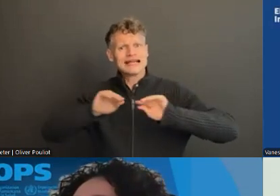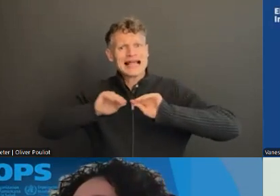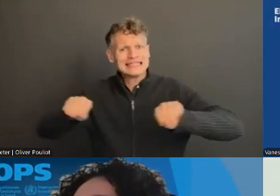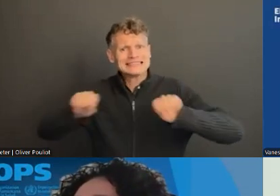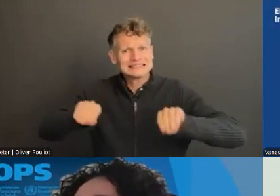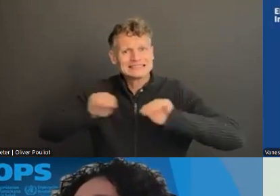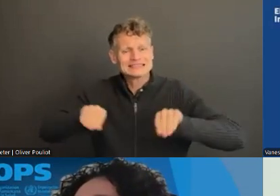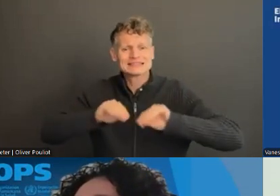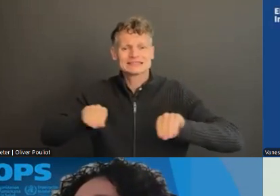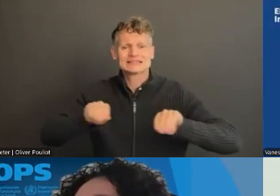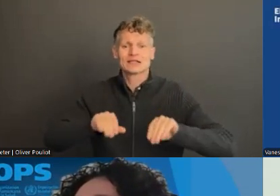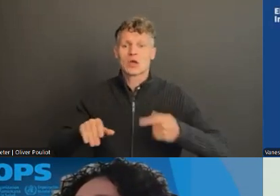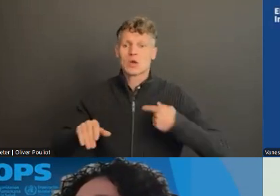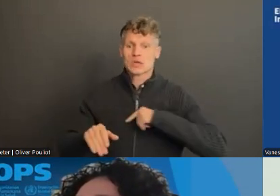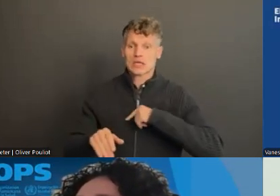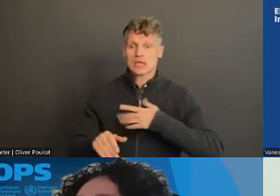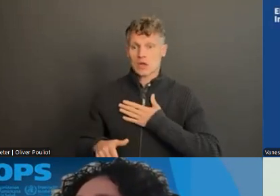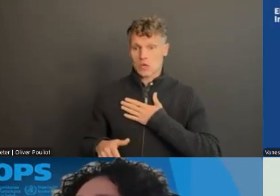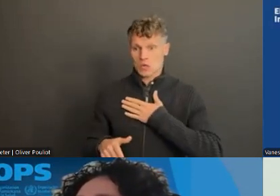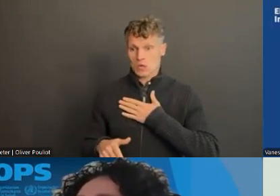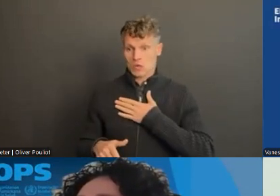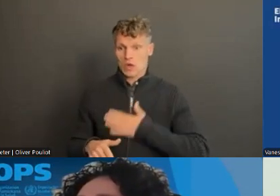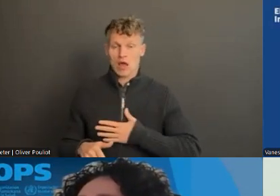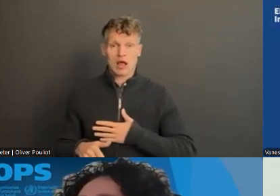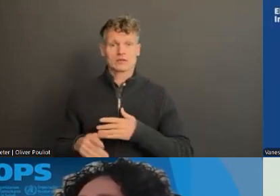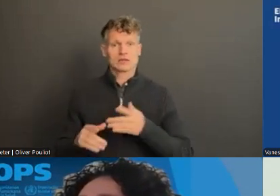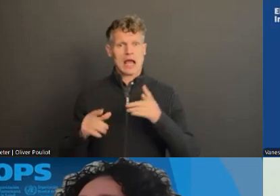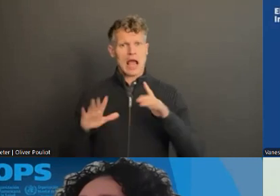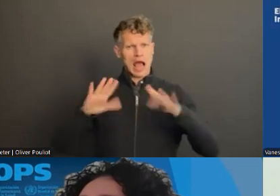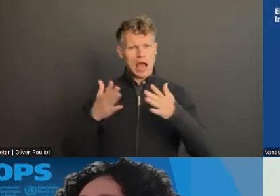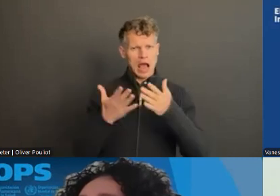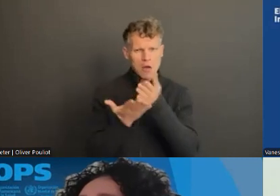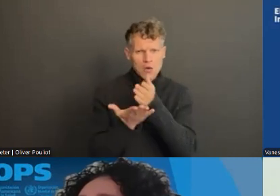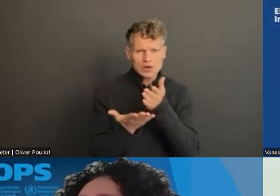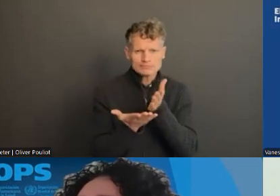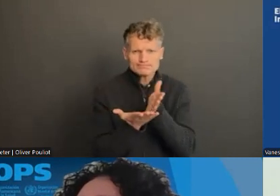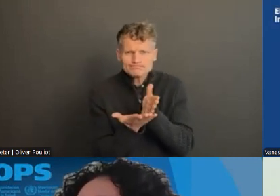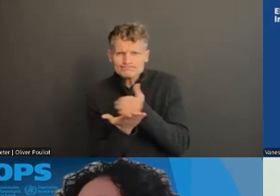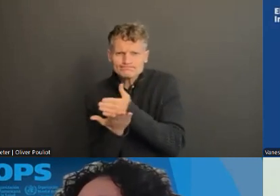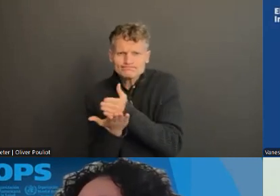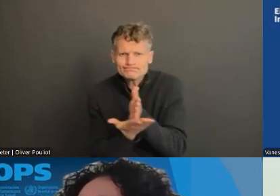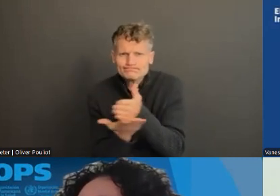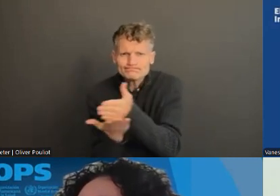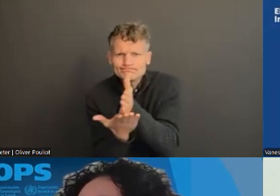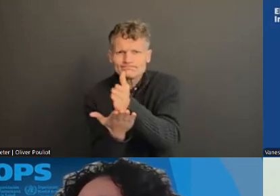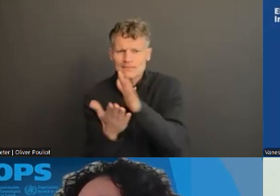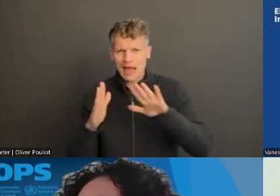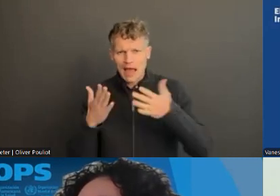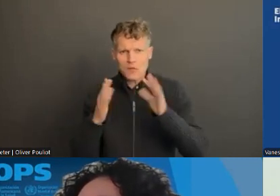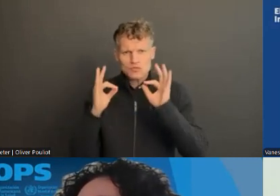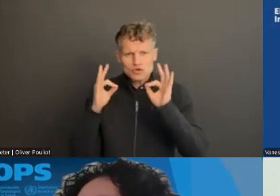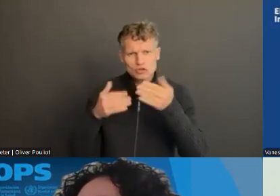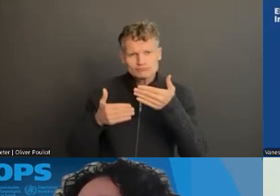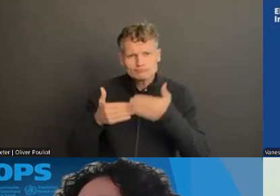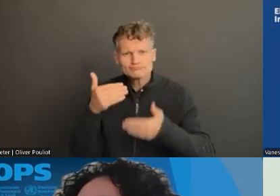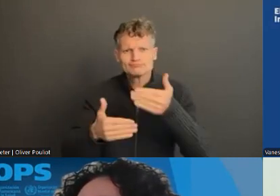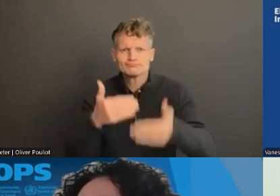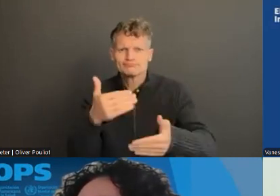estas hojas de ruta, para eliminar las enfermedades que son endémicas en cada país. Y en algunos